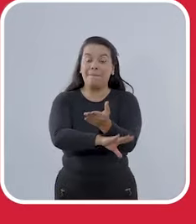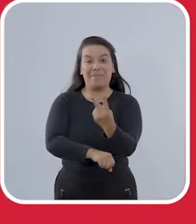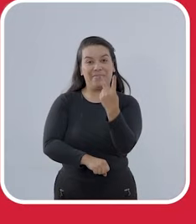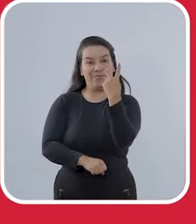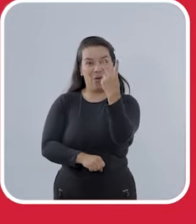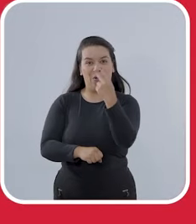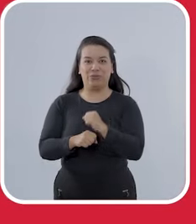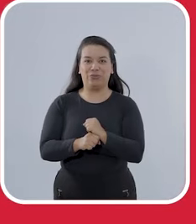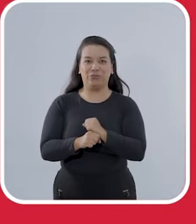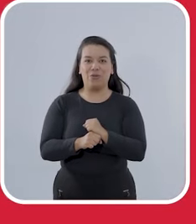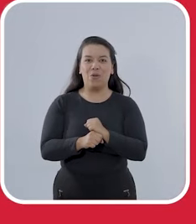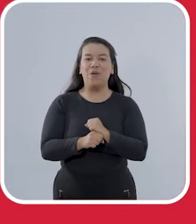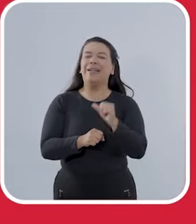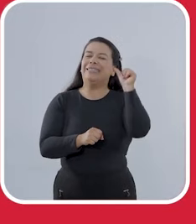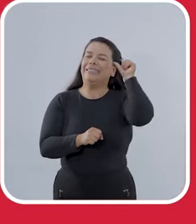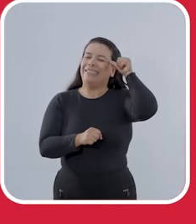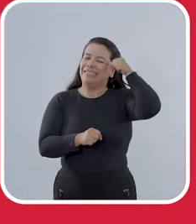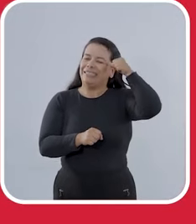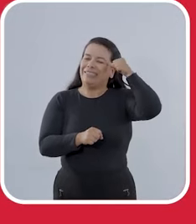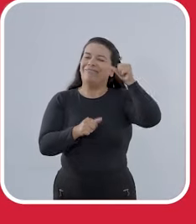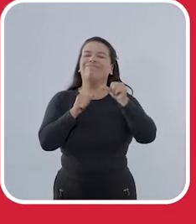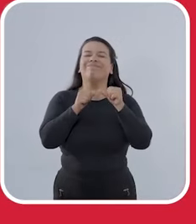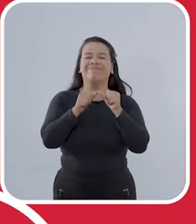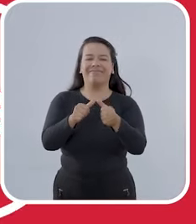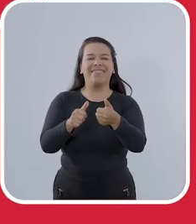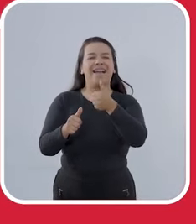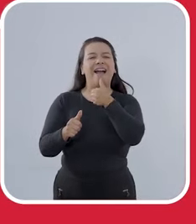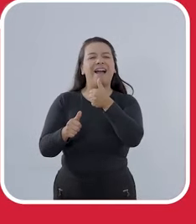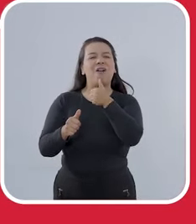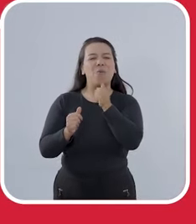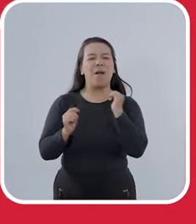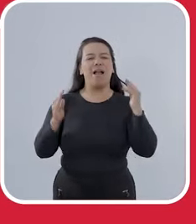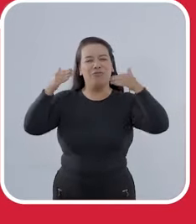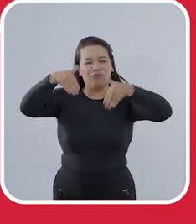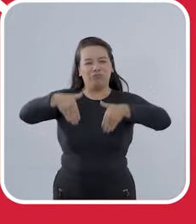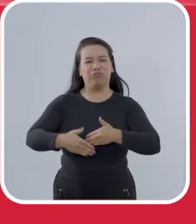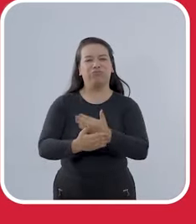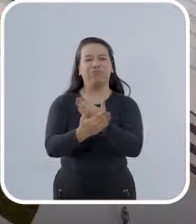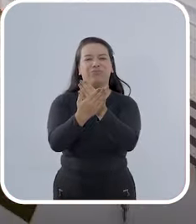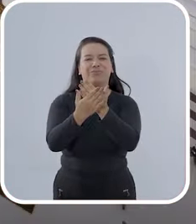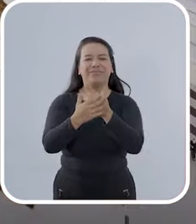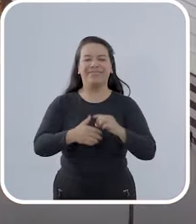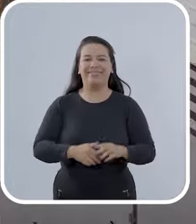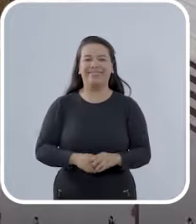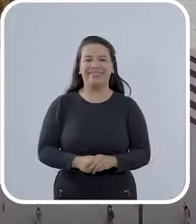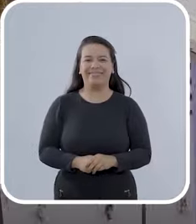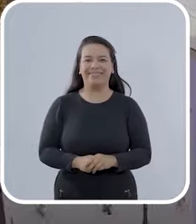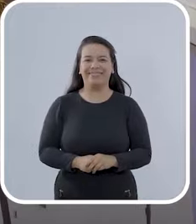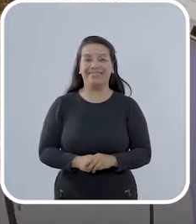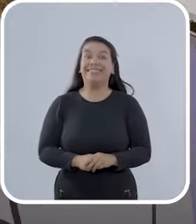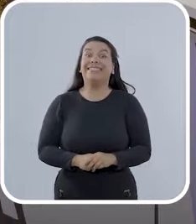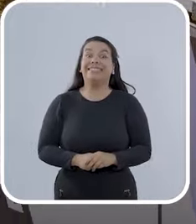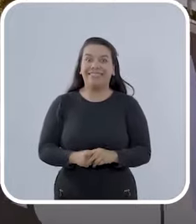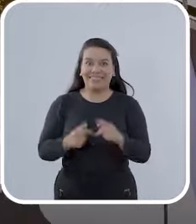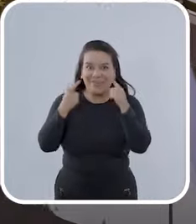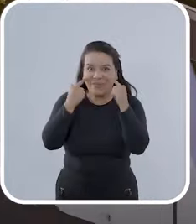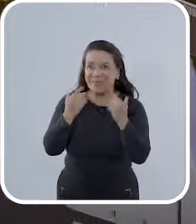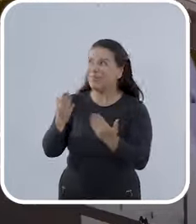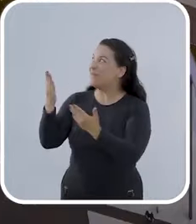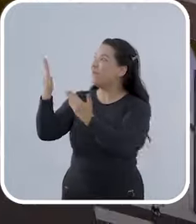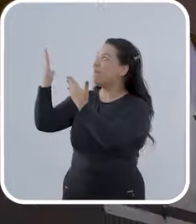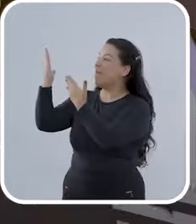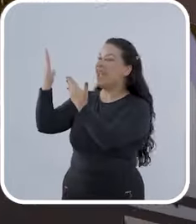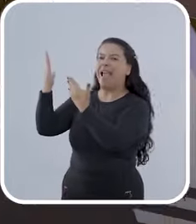Conmemoración de las Cuencas y los Nacimientos, tiene el concepto de resignificar el sentido del héroe por el de los cuerpos del agua. Esta